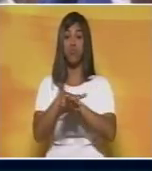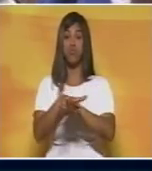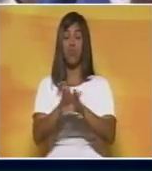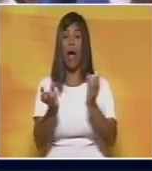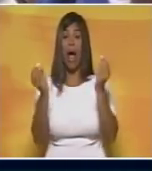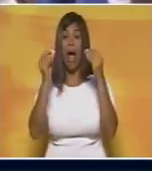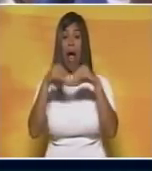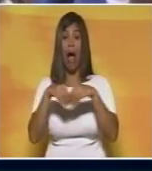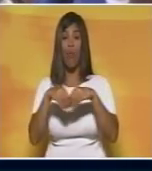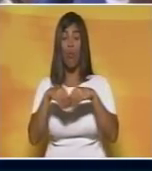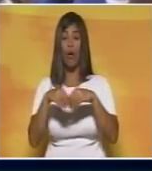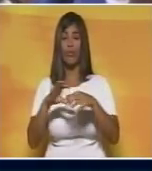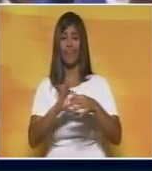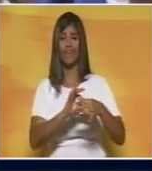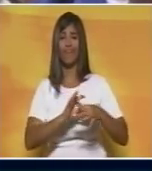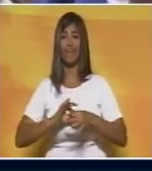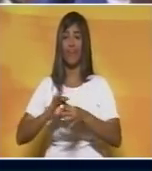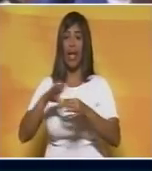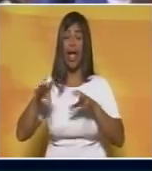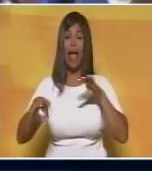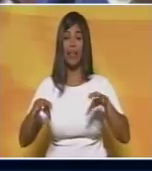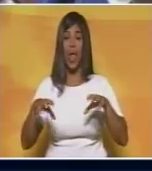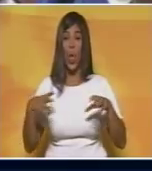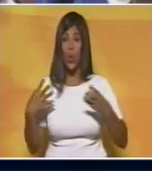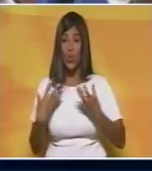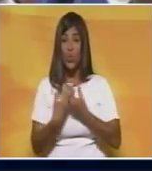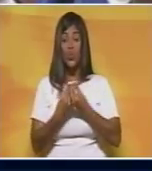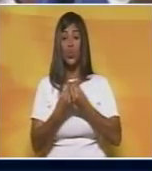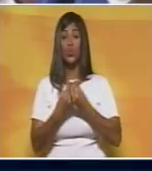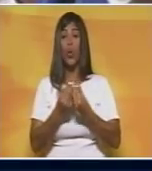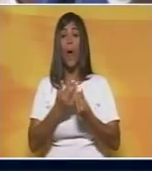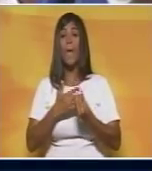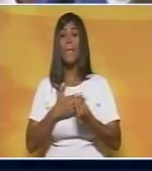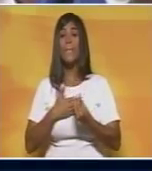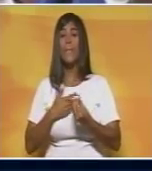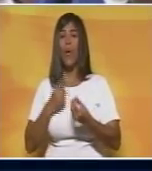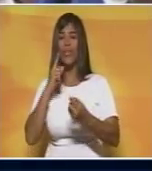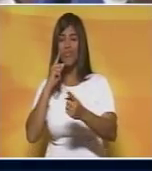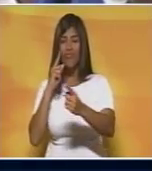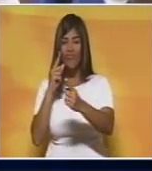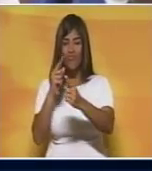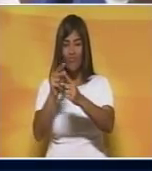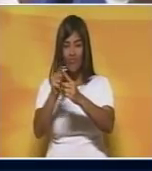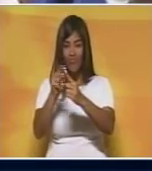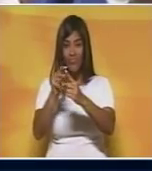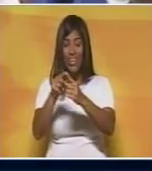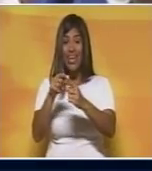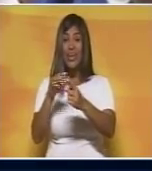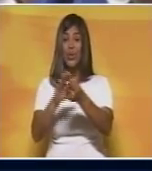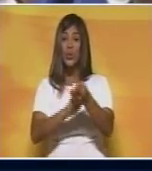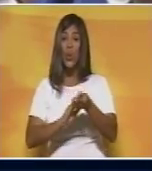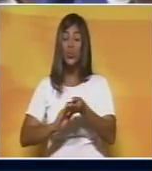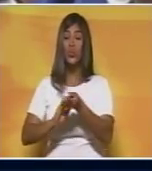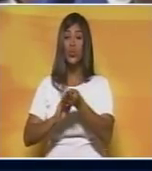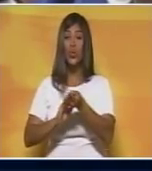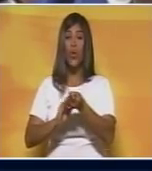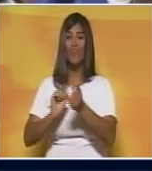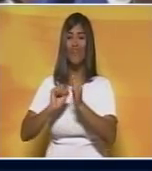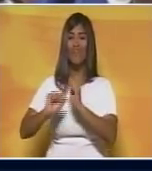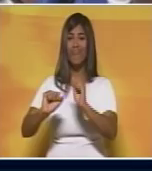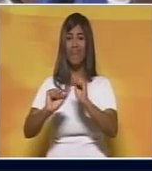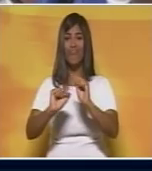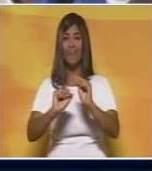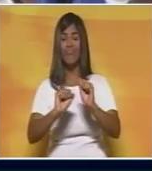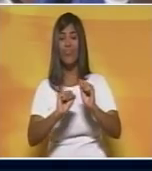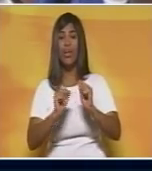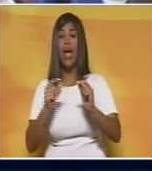fraterno, en esta hermandad entre estados, juntos en un solo frente de combate,